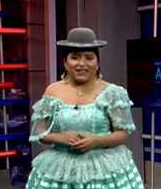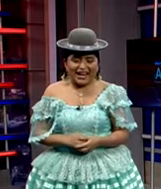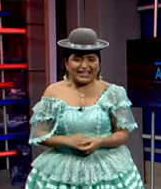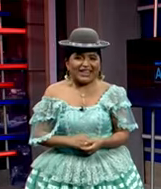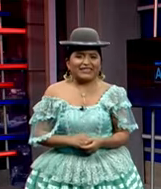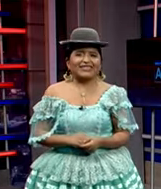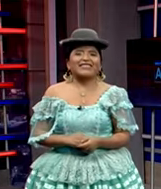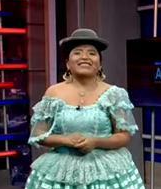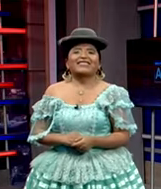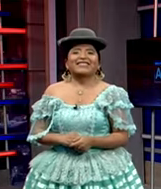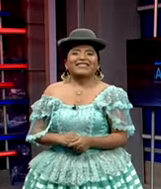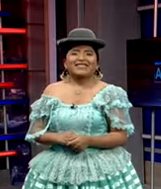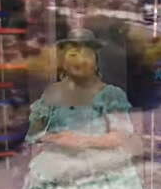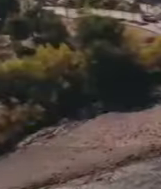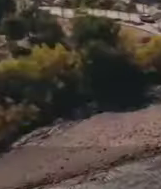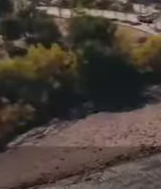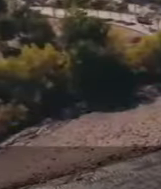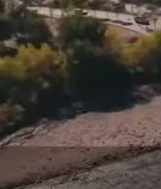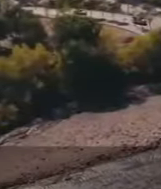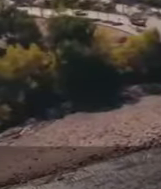en esta nota. Adelante.